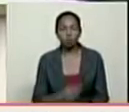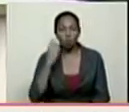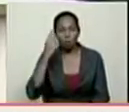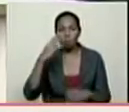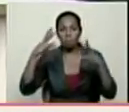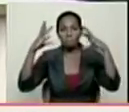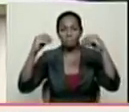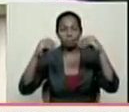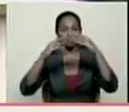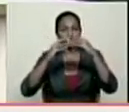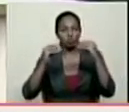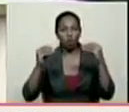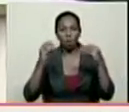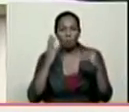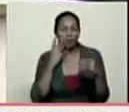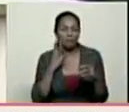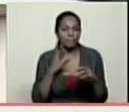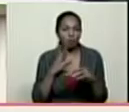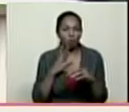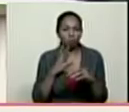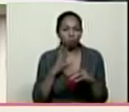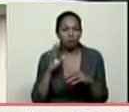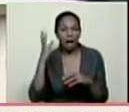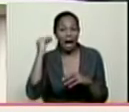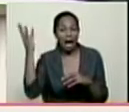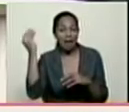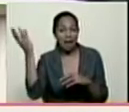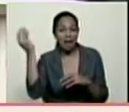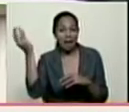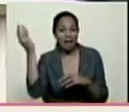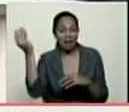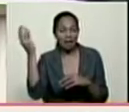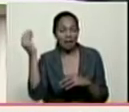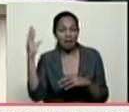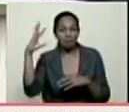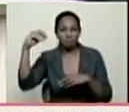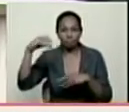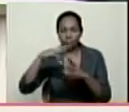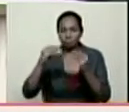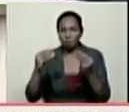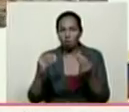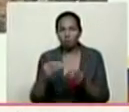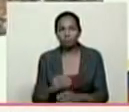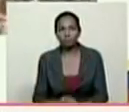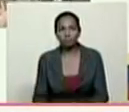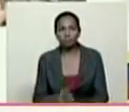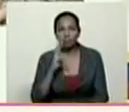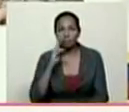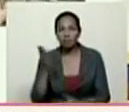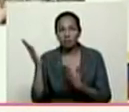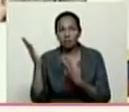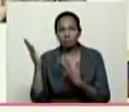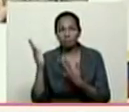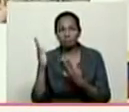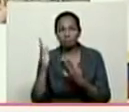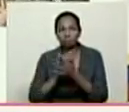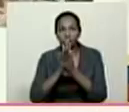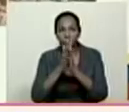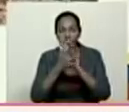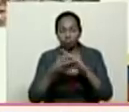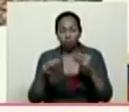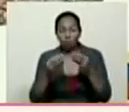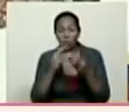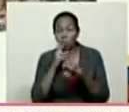apagaron cualquier tipo de alarma para que no se pudieran percatar de lo que estaba ocurriendo. Miren el tipo de cosas que intentaron hacer